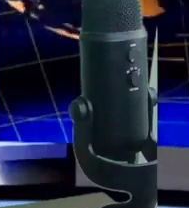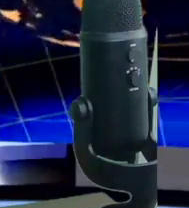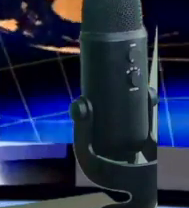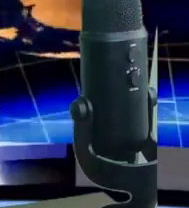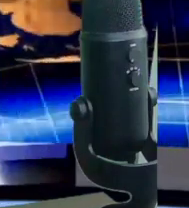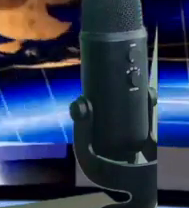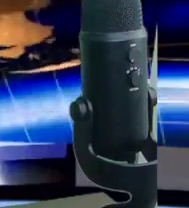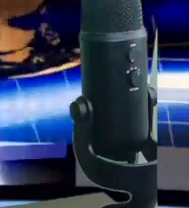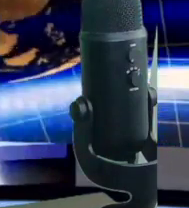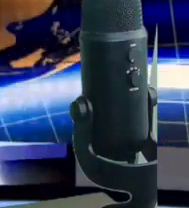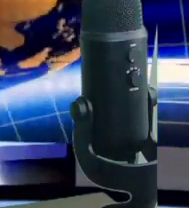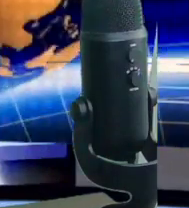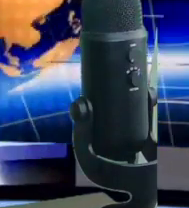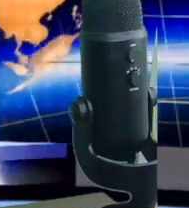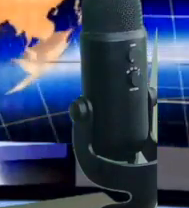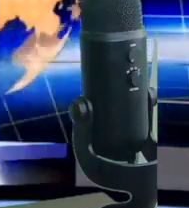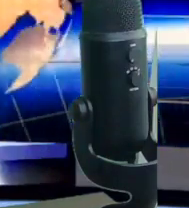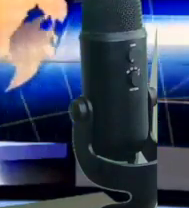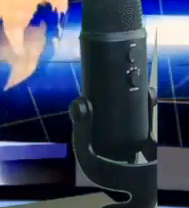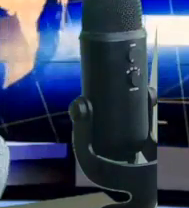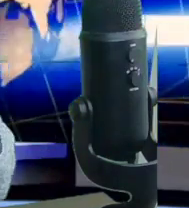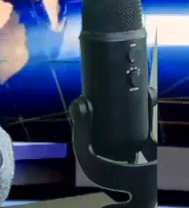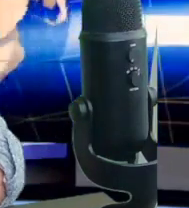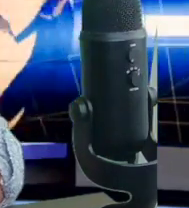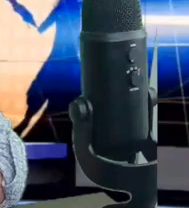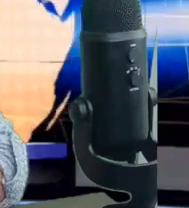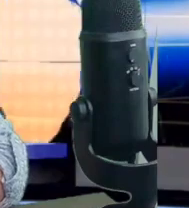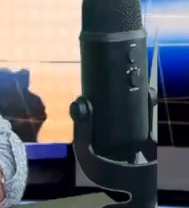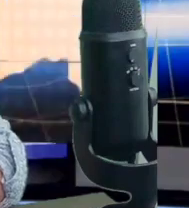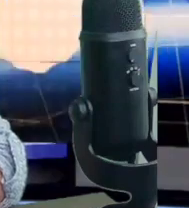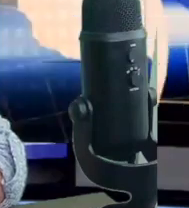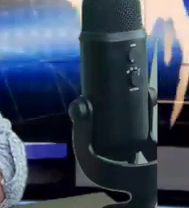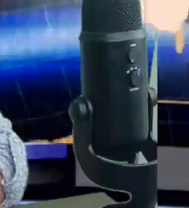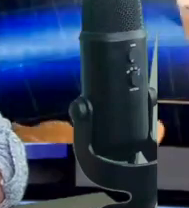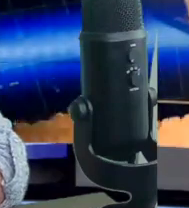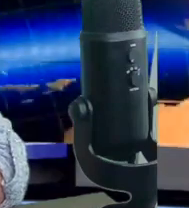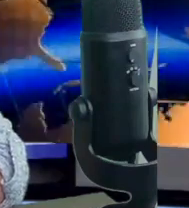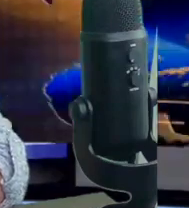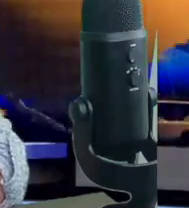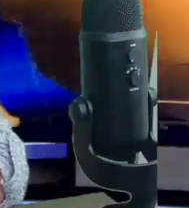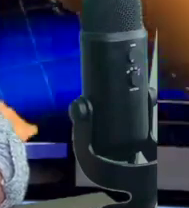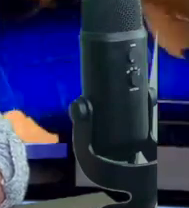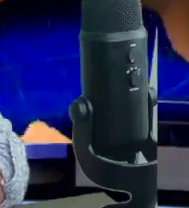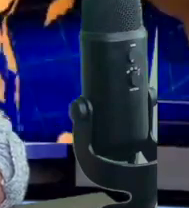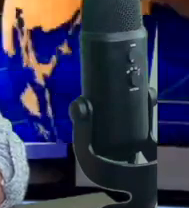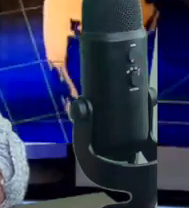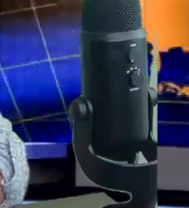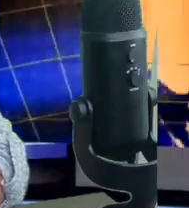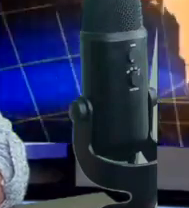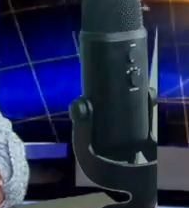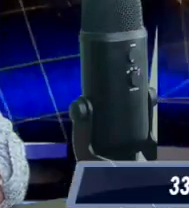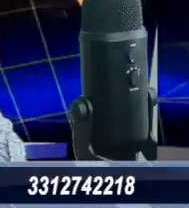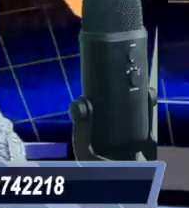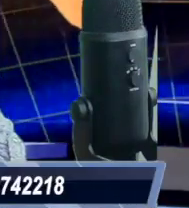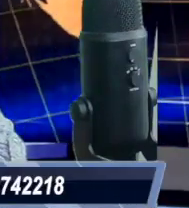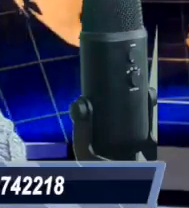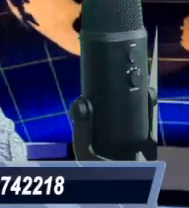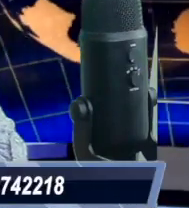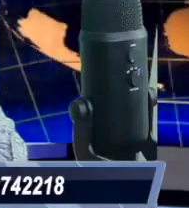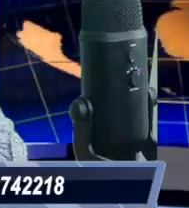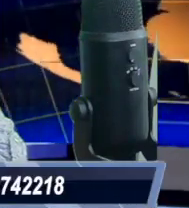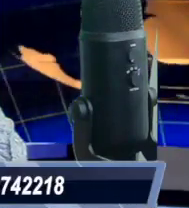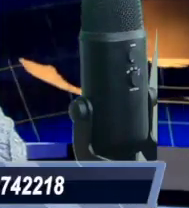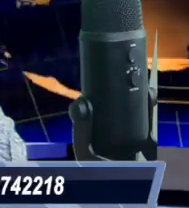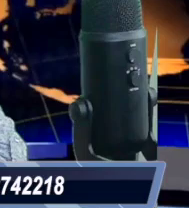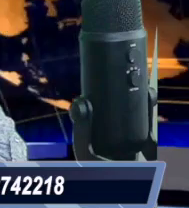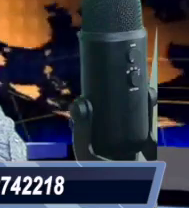que me sigan en mis redes sociales. Me encuentran como CaroGZ247 en Facebook, Twitter y también en Instagram.